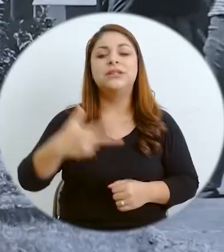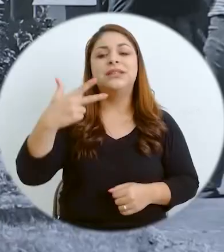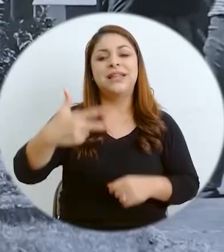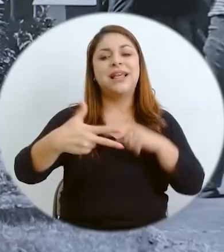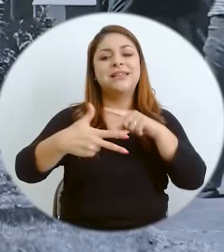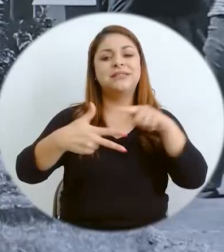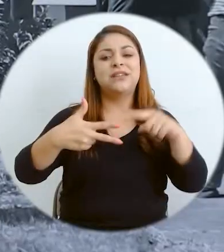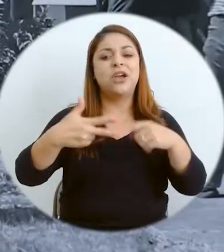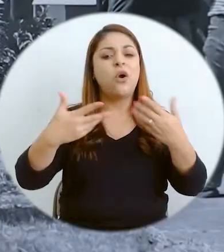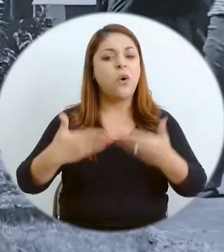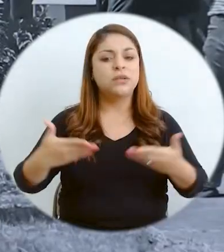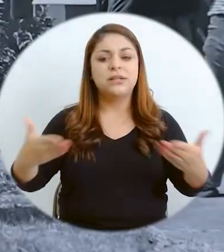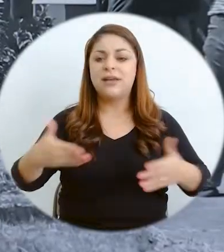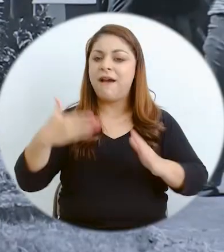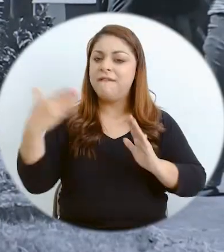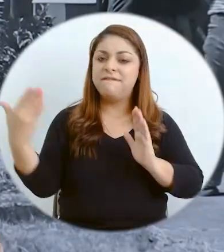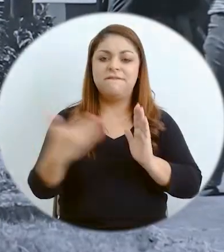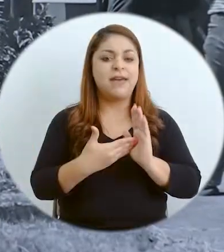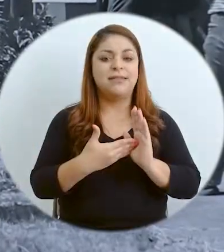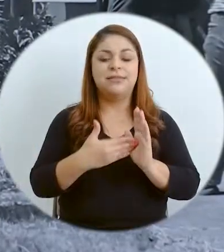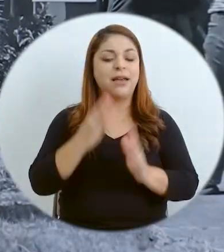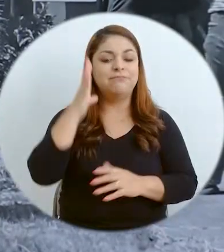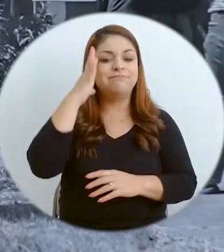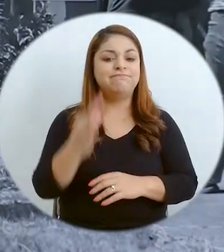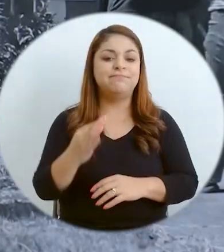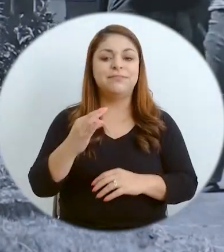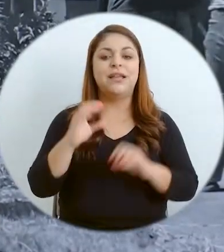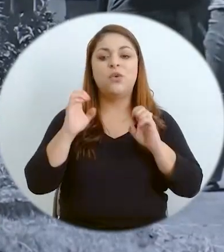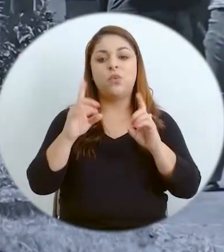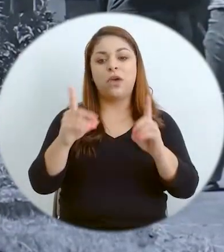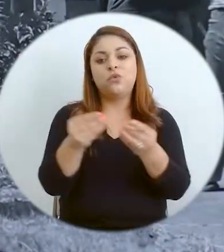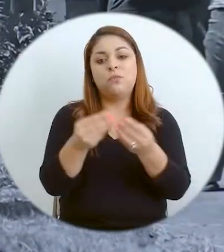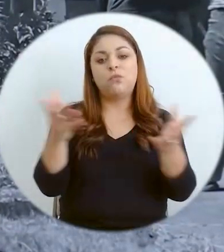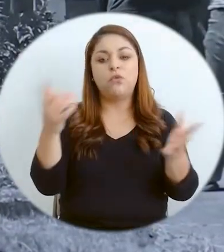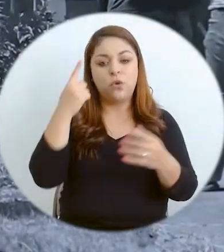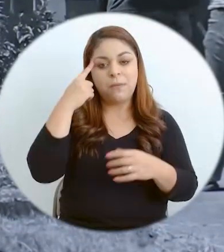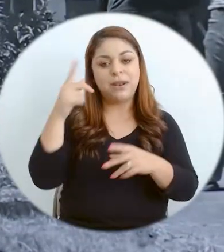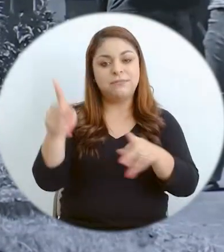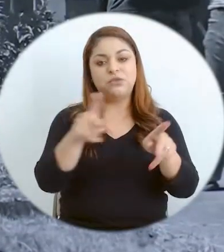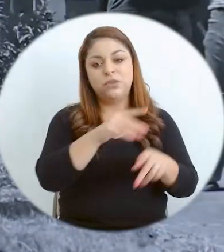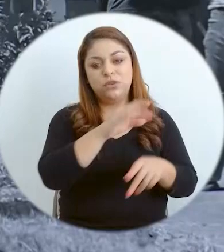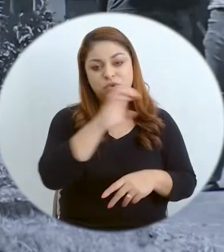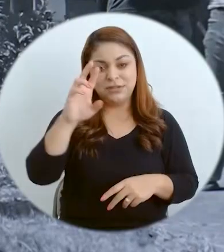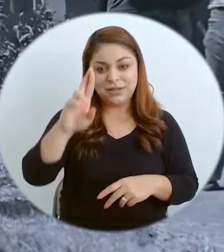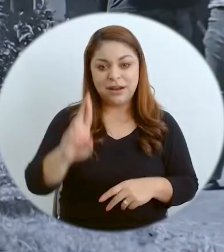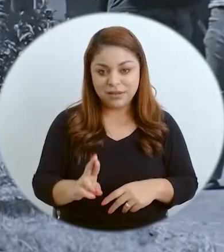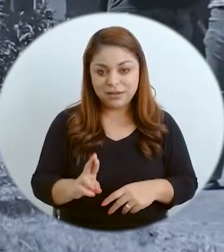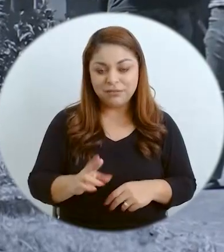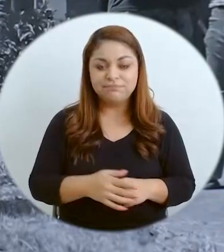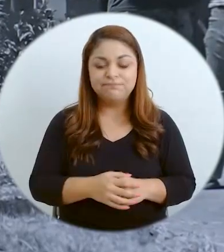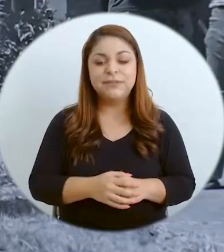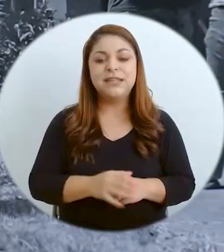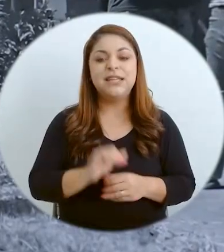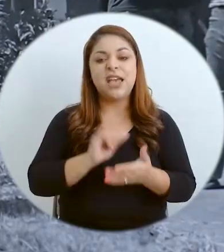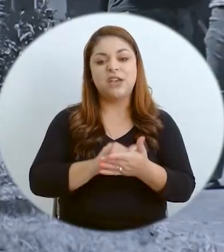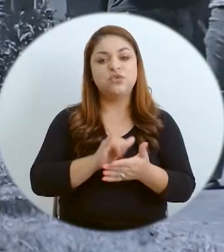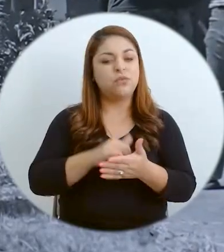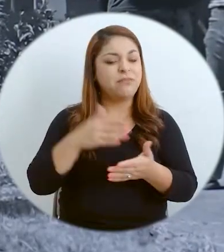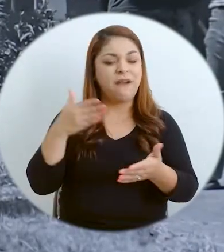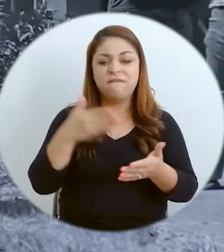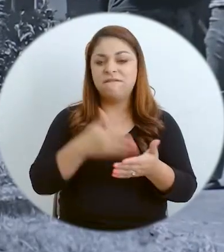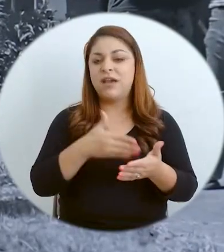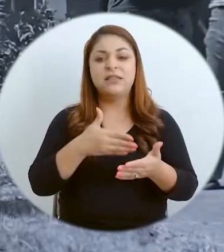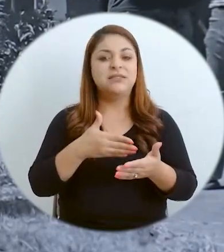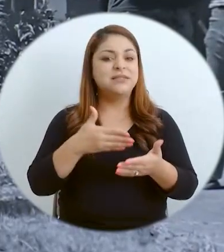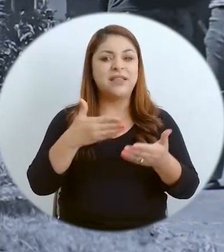3 circunstancias que él considera afectan la credibilidad del sistema de educación pública ante la población costarricense, y que